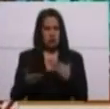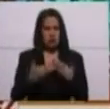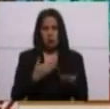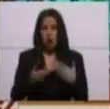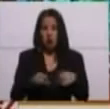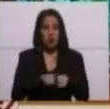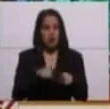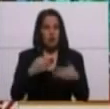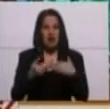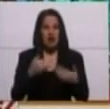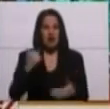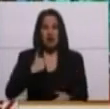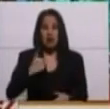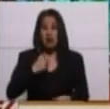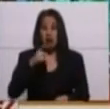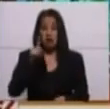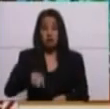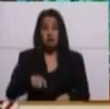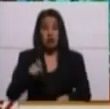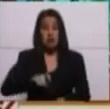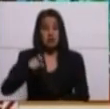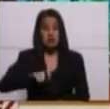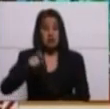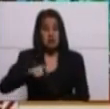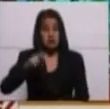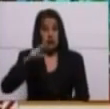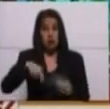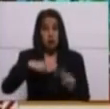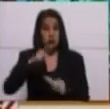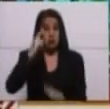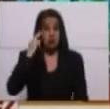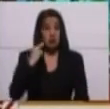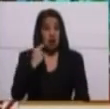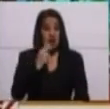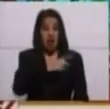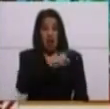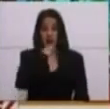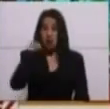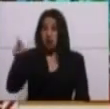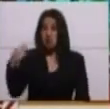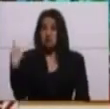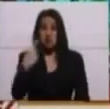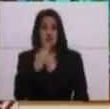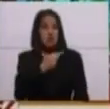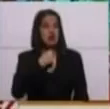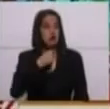bolivariana. Porque es que hay gente que solo le gusta ser jefe, ¿verdad?